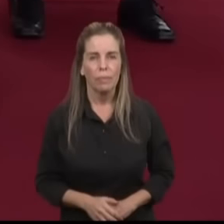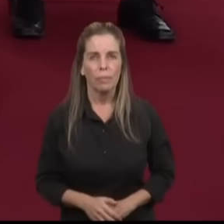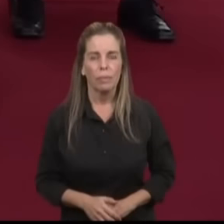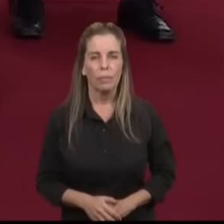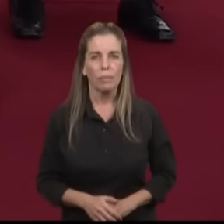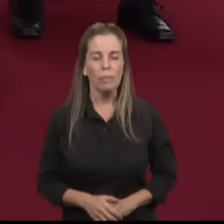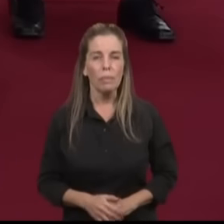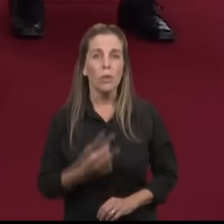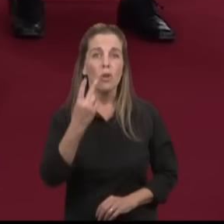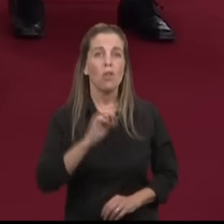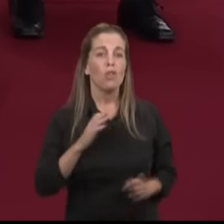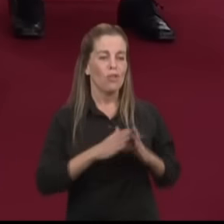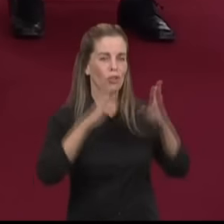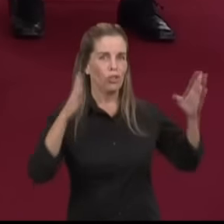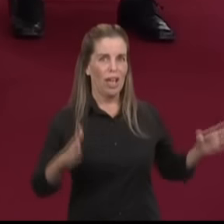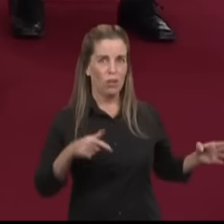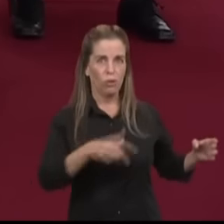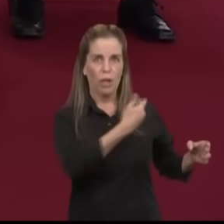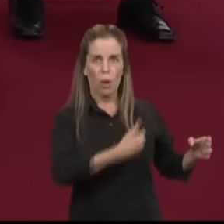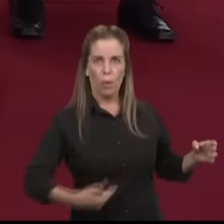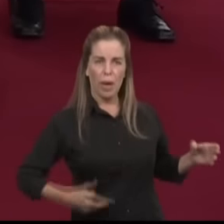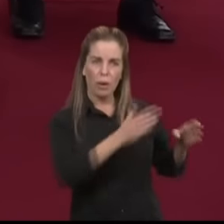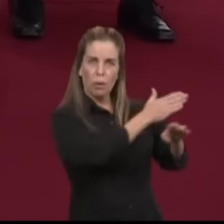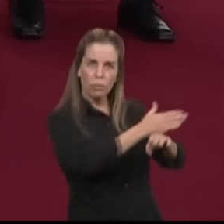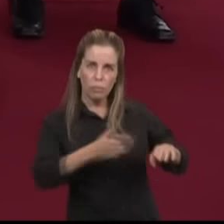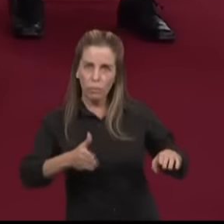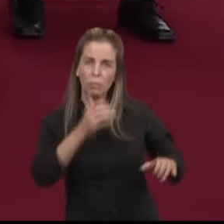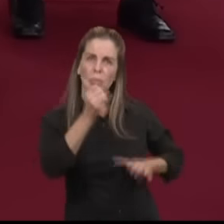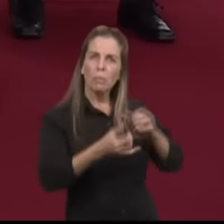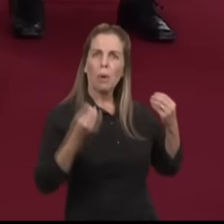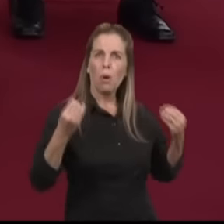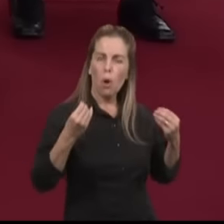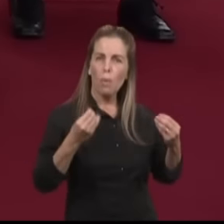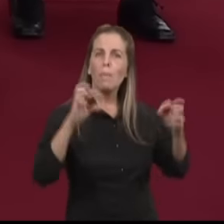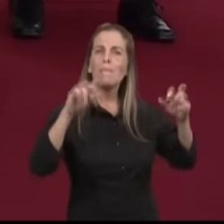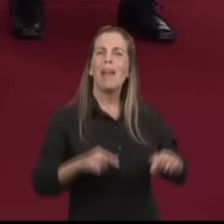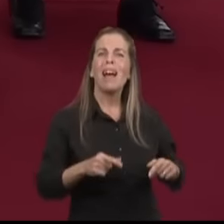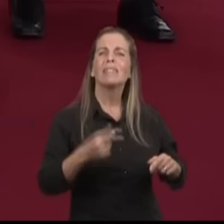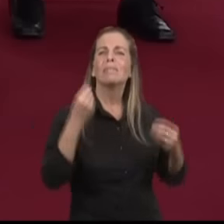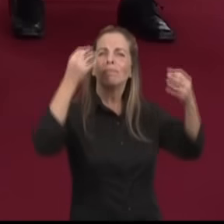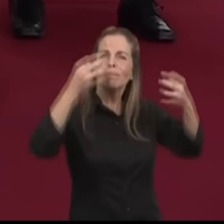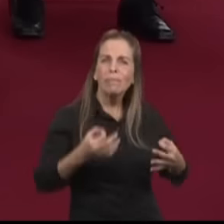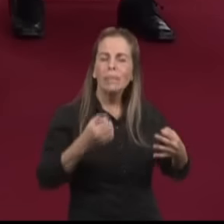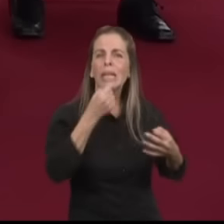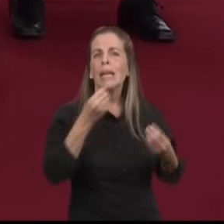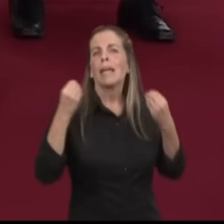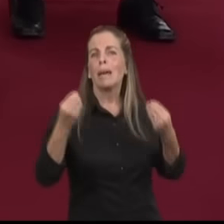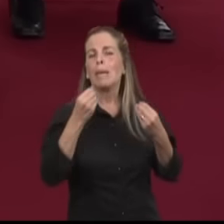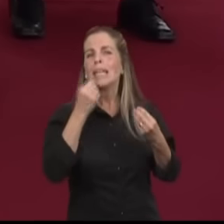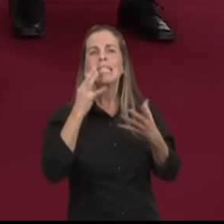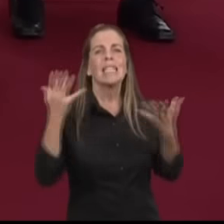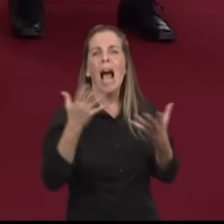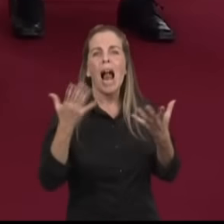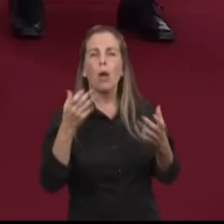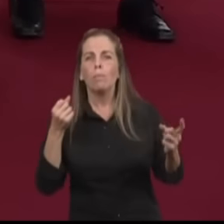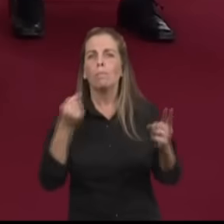Los primeros 2 años de nuestro gobierno se pueden explicar bajo una vieja paradoja lógica. ¿Qué pasaría si una fuerza imparable se choca